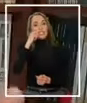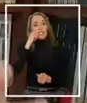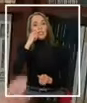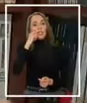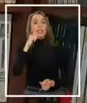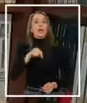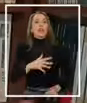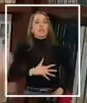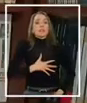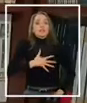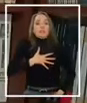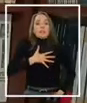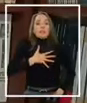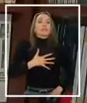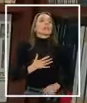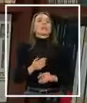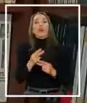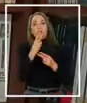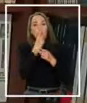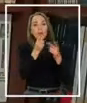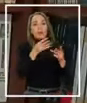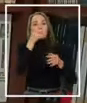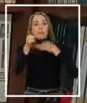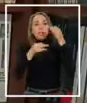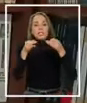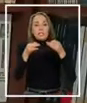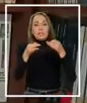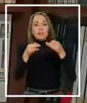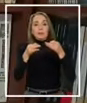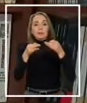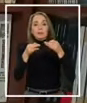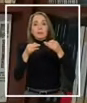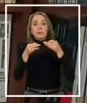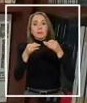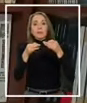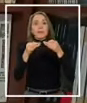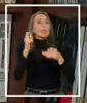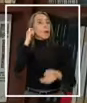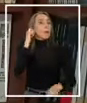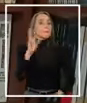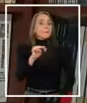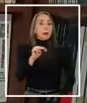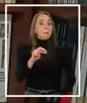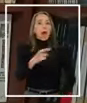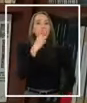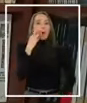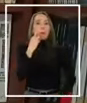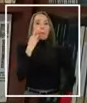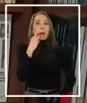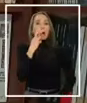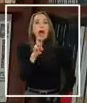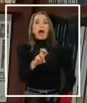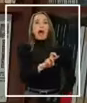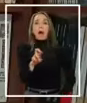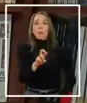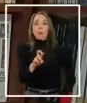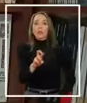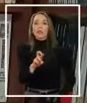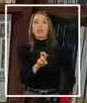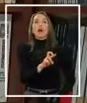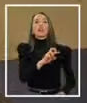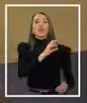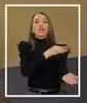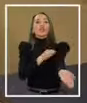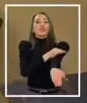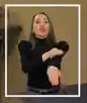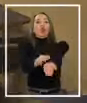lo que hoy día sienten, de lo que hoy día expresan, de lo que hoy día manifiestan. Las madres, los padres, los apoderados de todo